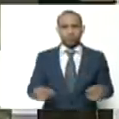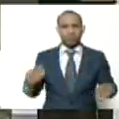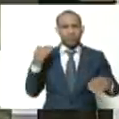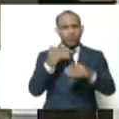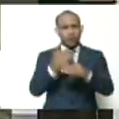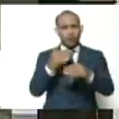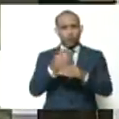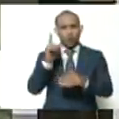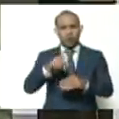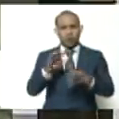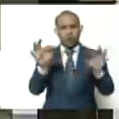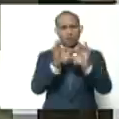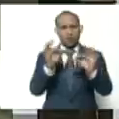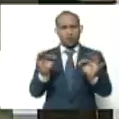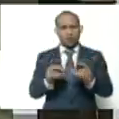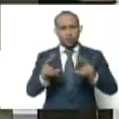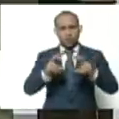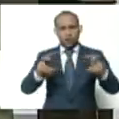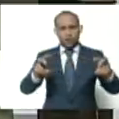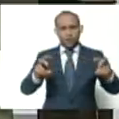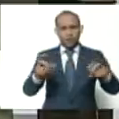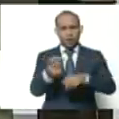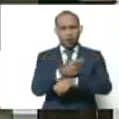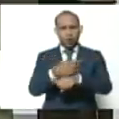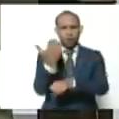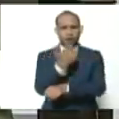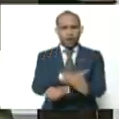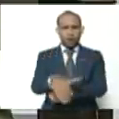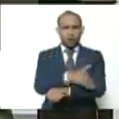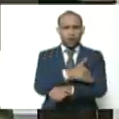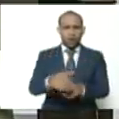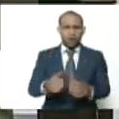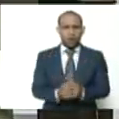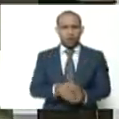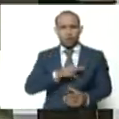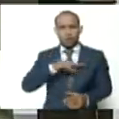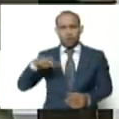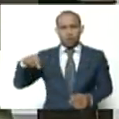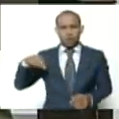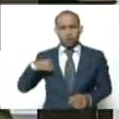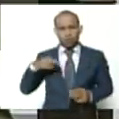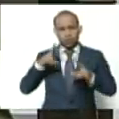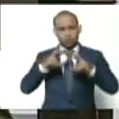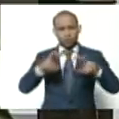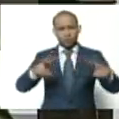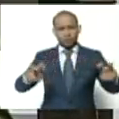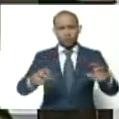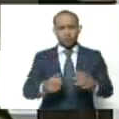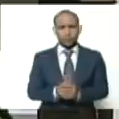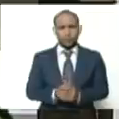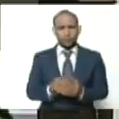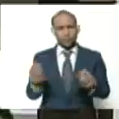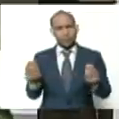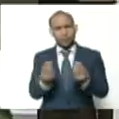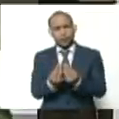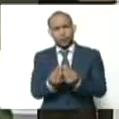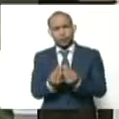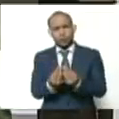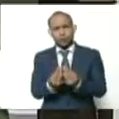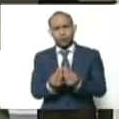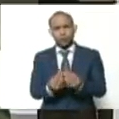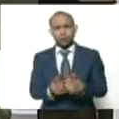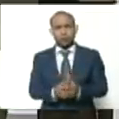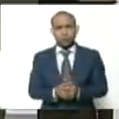las modalidades de gobierno de calle, que hemos ido retomando, las modalidades de gobierno de calle que hemos